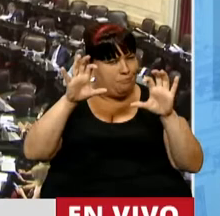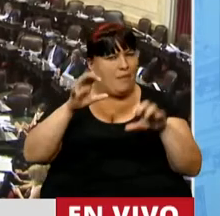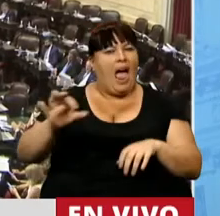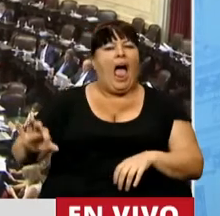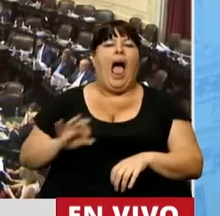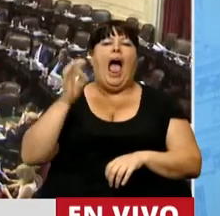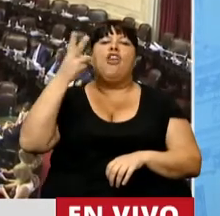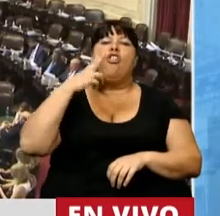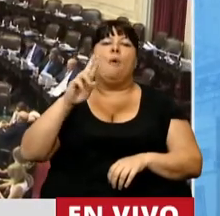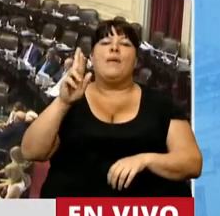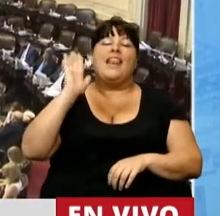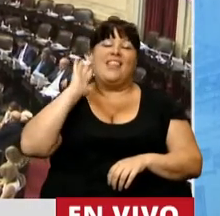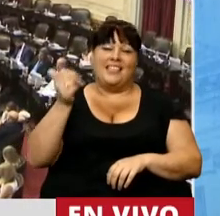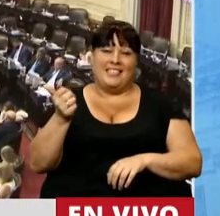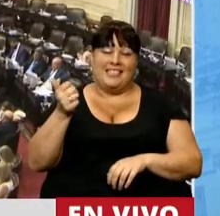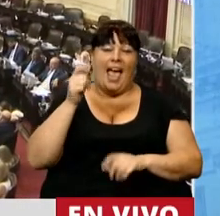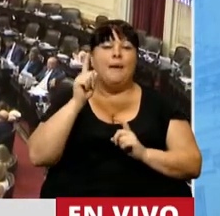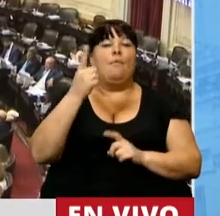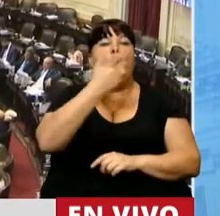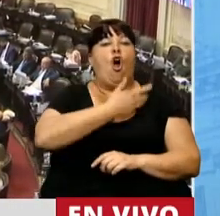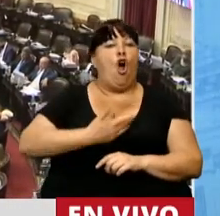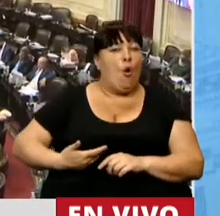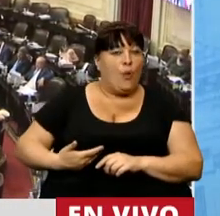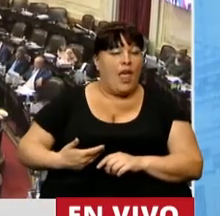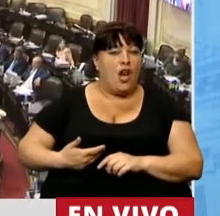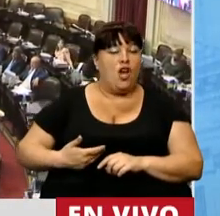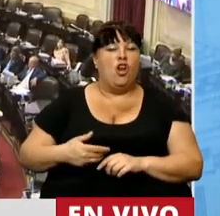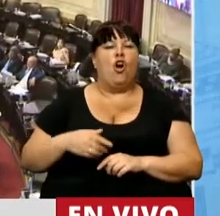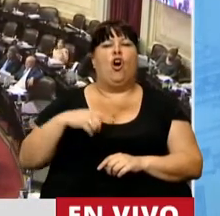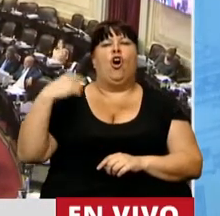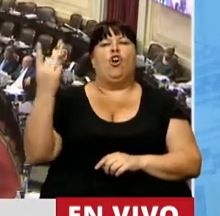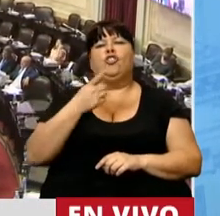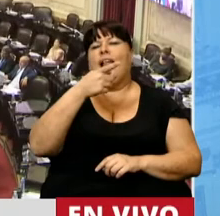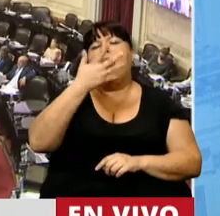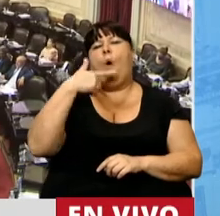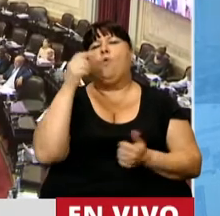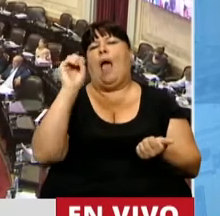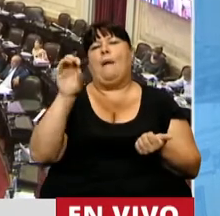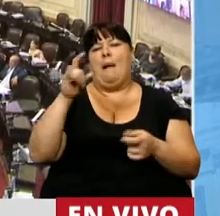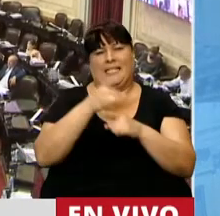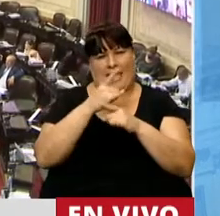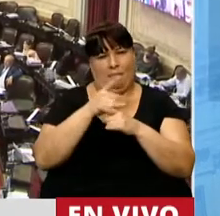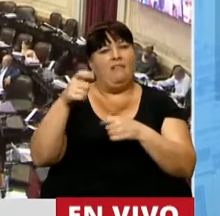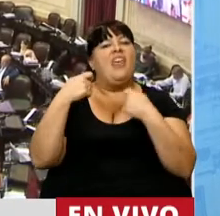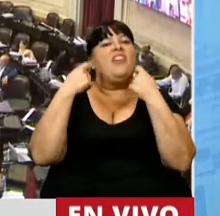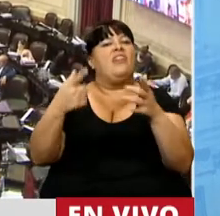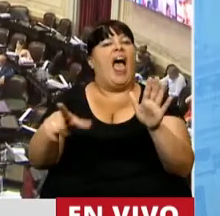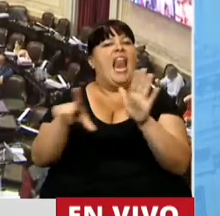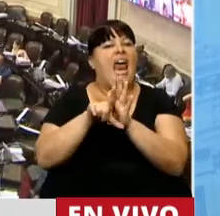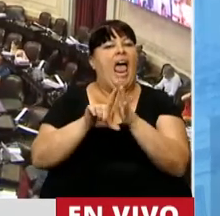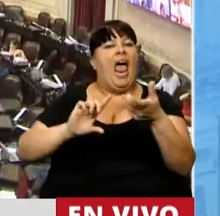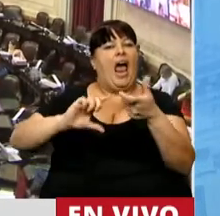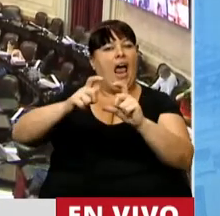fue en el año 2016 cuando un gobierno al que tanto gustan criticar otorgó por ley la